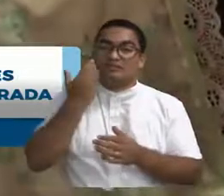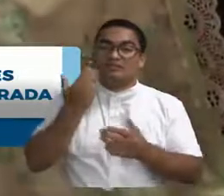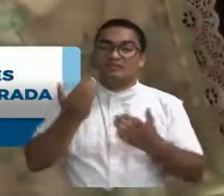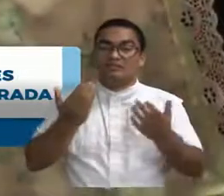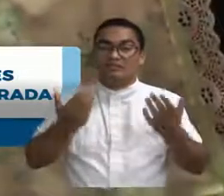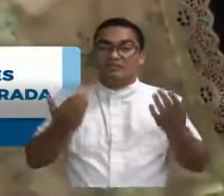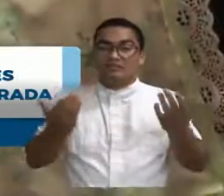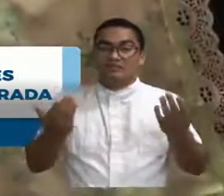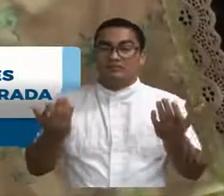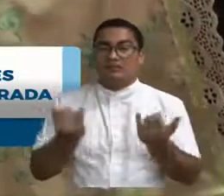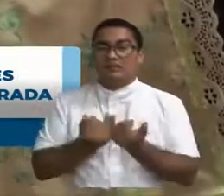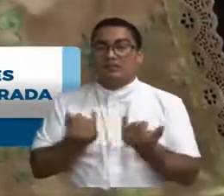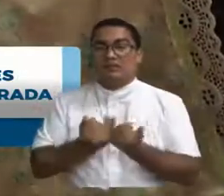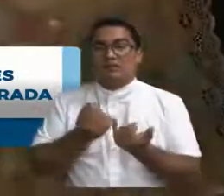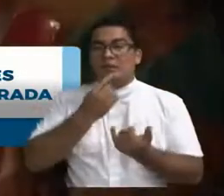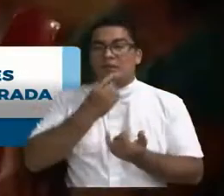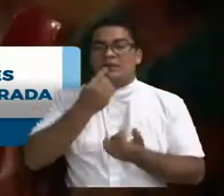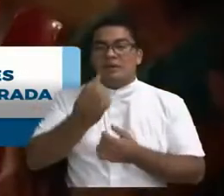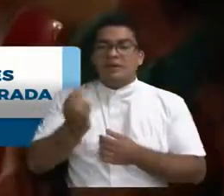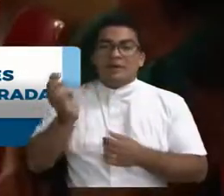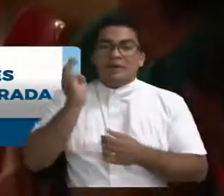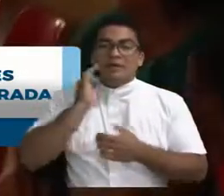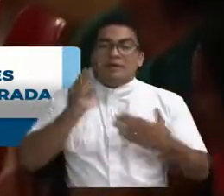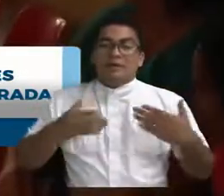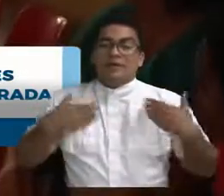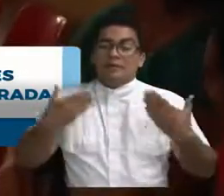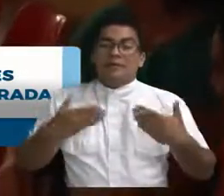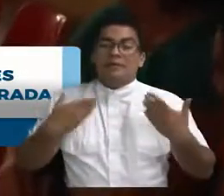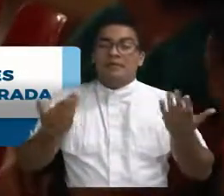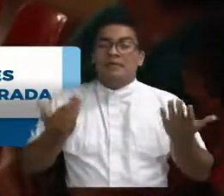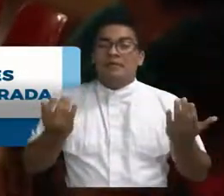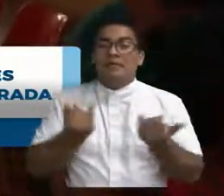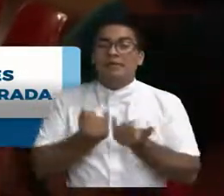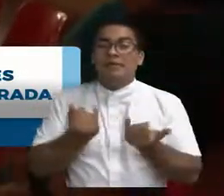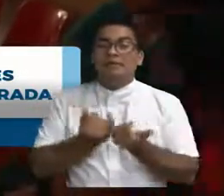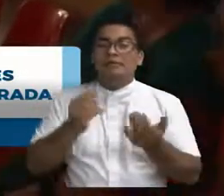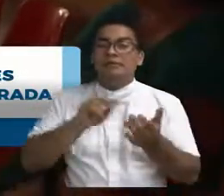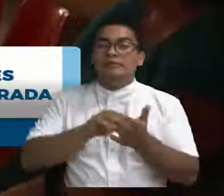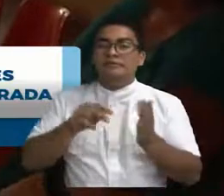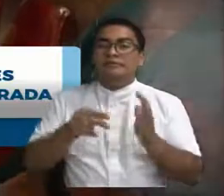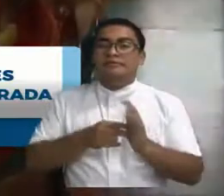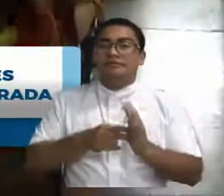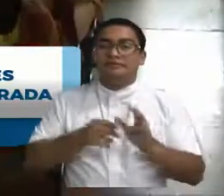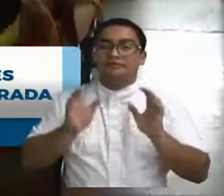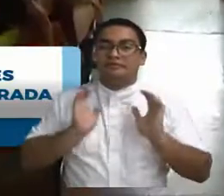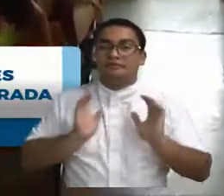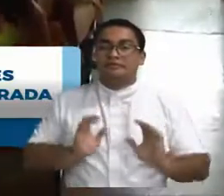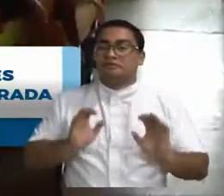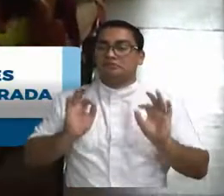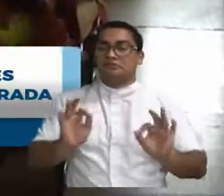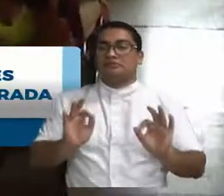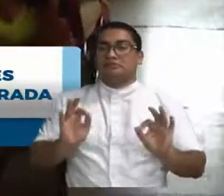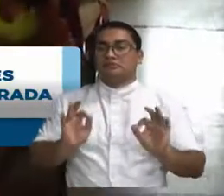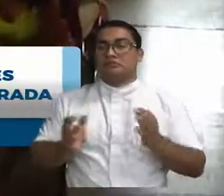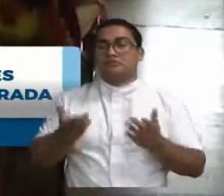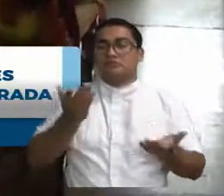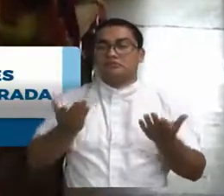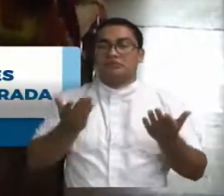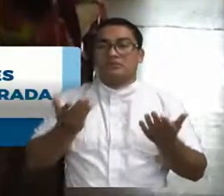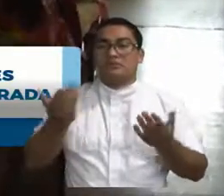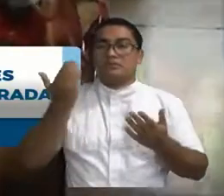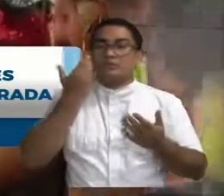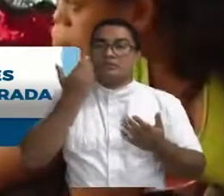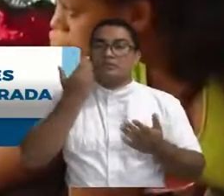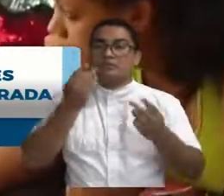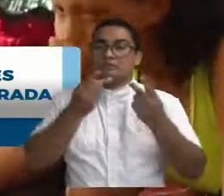jugando. Entonces yo le digo a la mamá, alégrese cuando esto pasa, porque quiere decir que el sistema inmune del niño está bien. Sí está tiene la enfermedad, pero